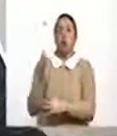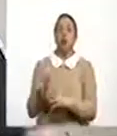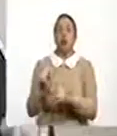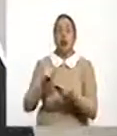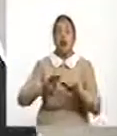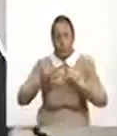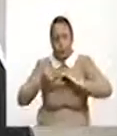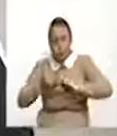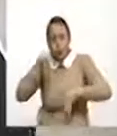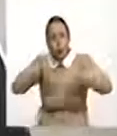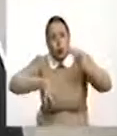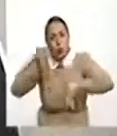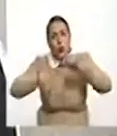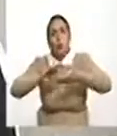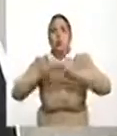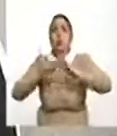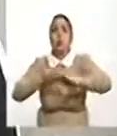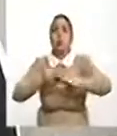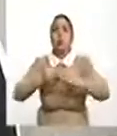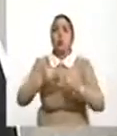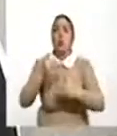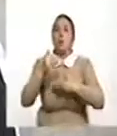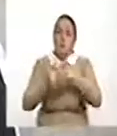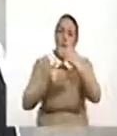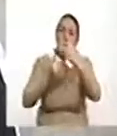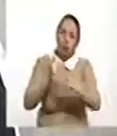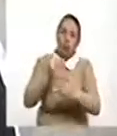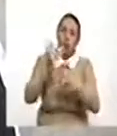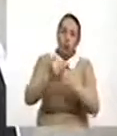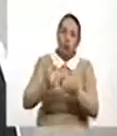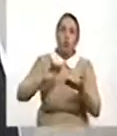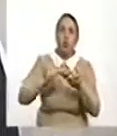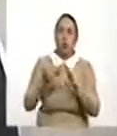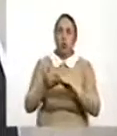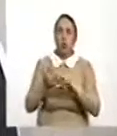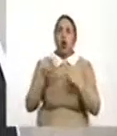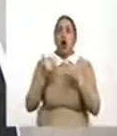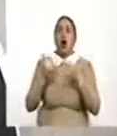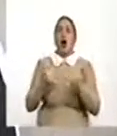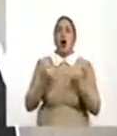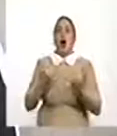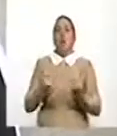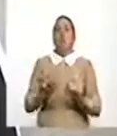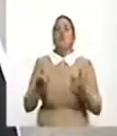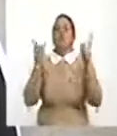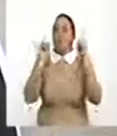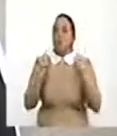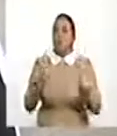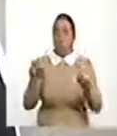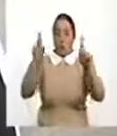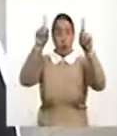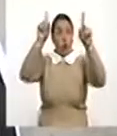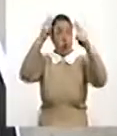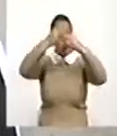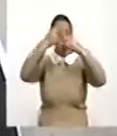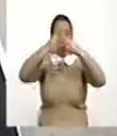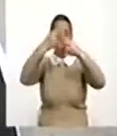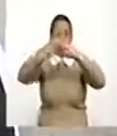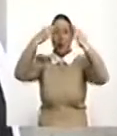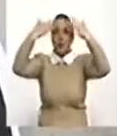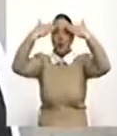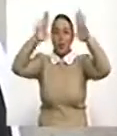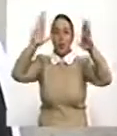Paz y de eso se trata este proceso de paz. Lo que se está jugando aquí es el buen nombre de las instituciones